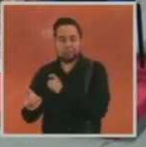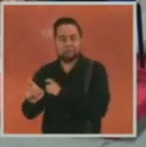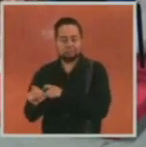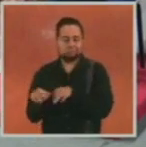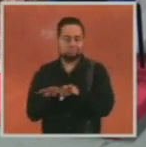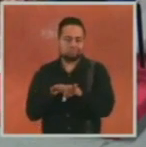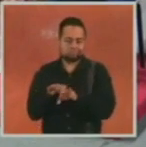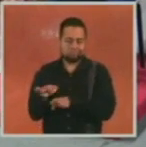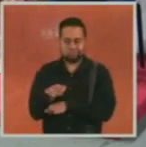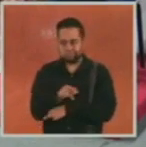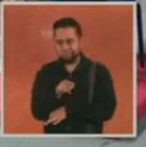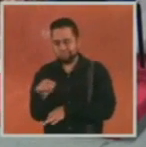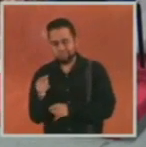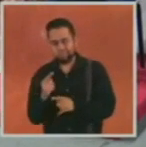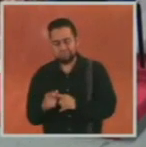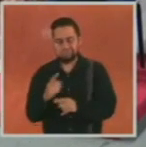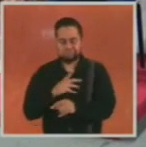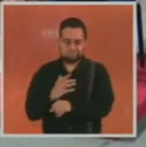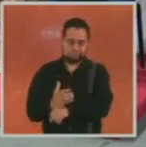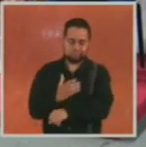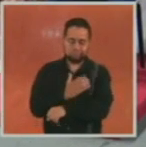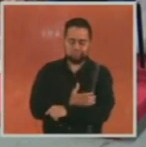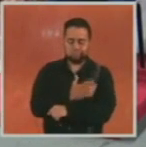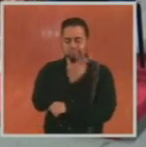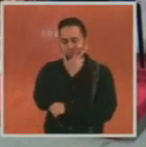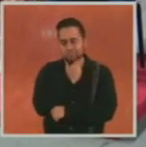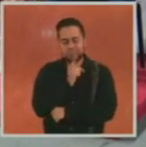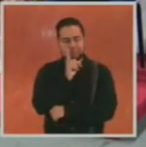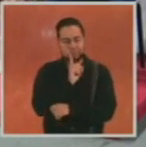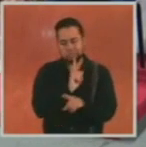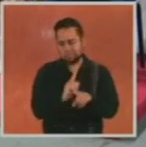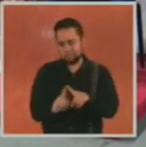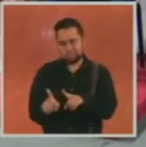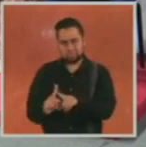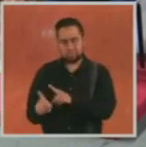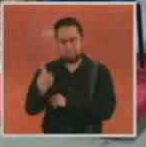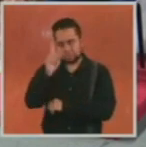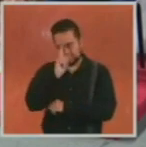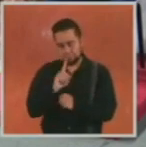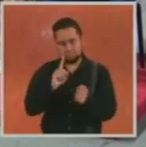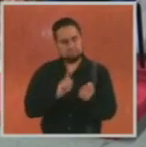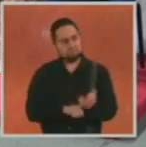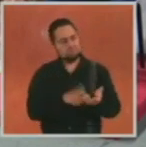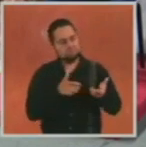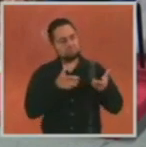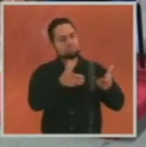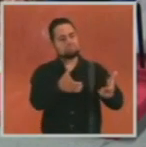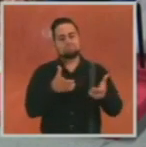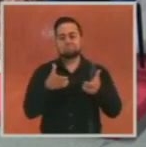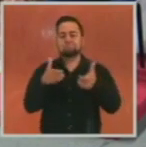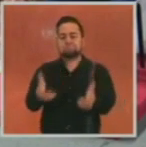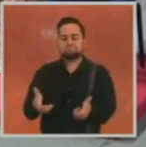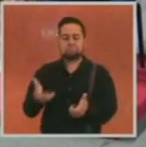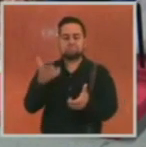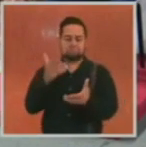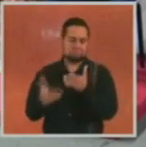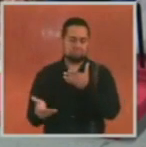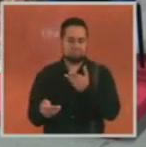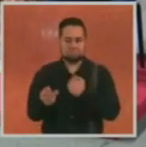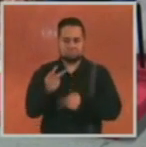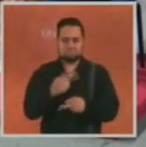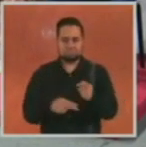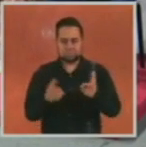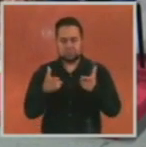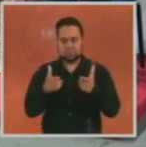nuestros compañeros compañeras para que también en las calles ahora que vamos a tener